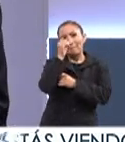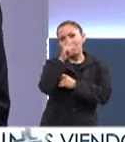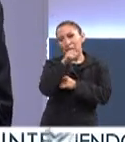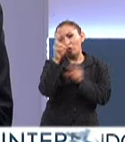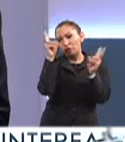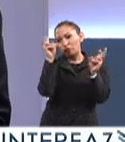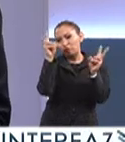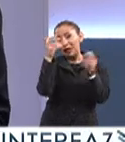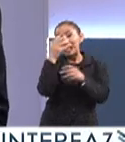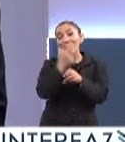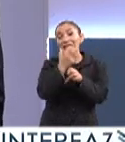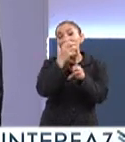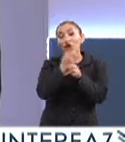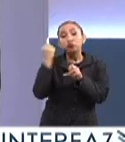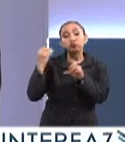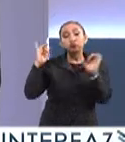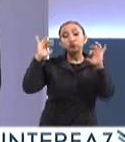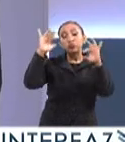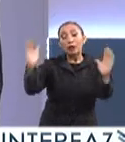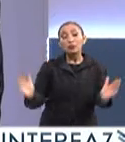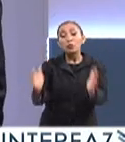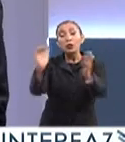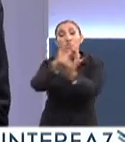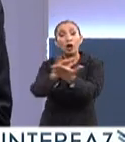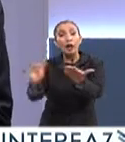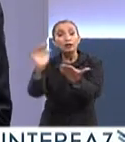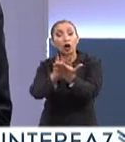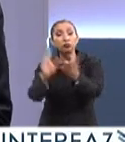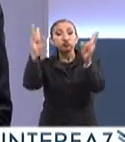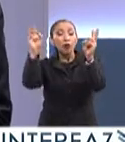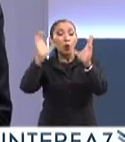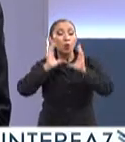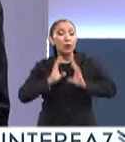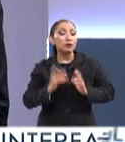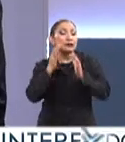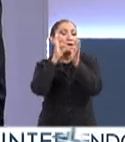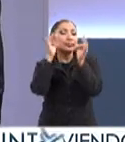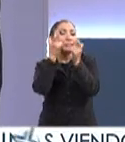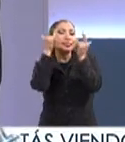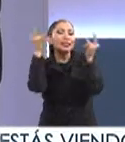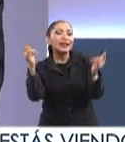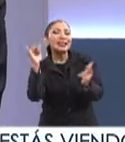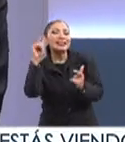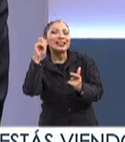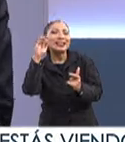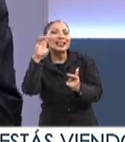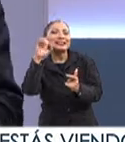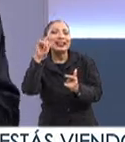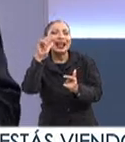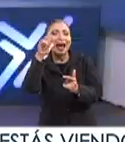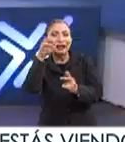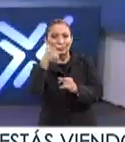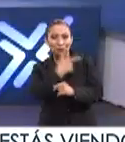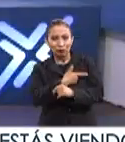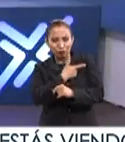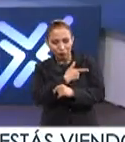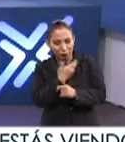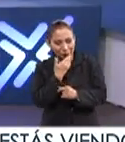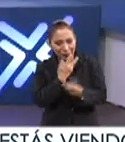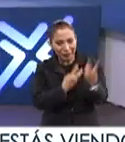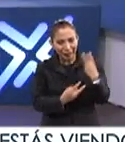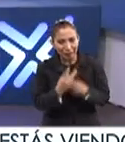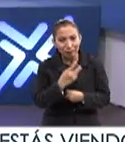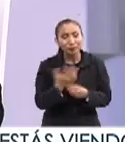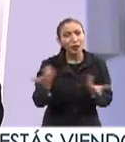precisamente sobre el 5º seminario de fomento a la lectura, cuerpos y relatos interestelares. Muy buenos días, Armando, un placer saludarte.